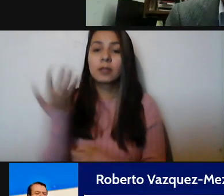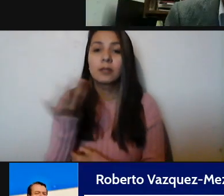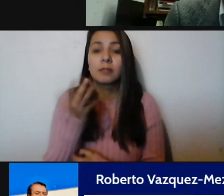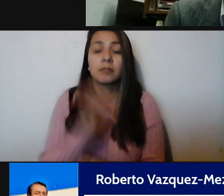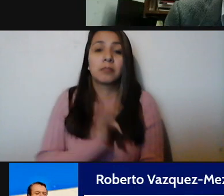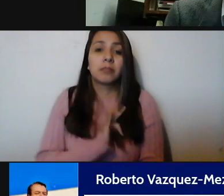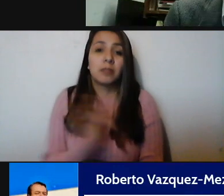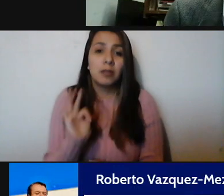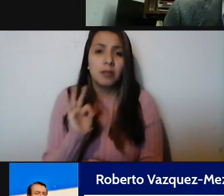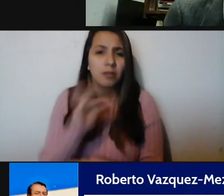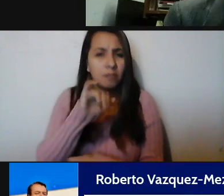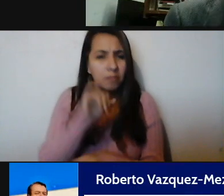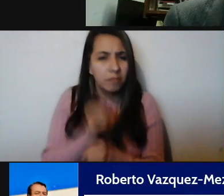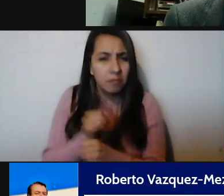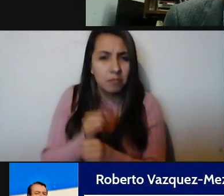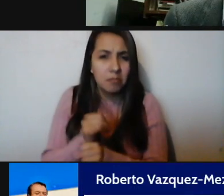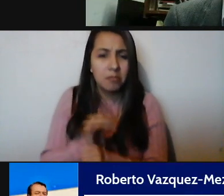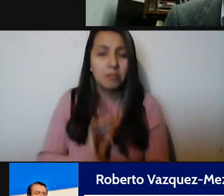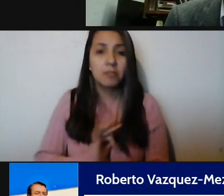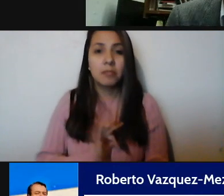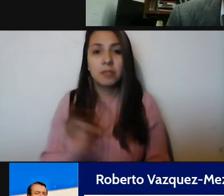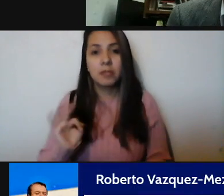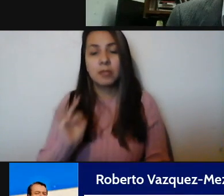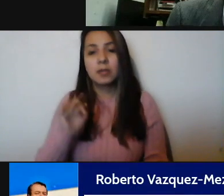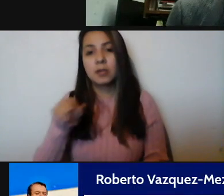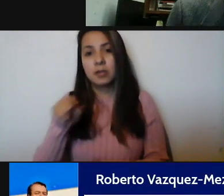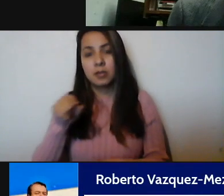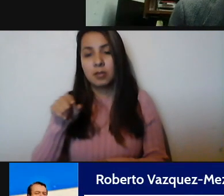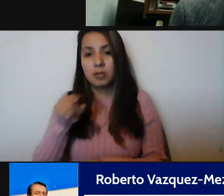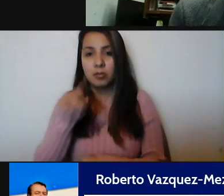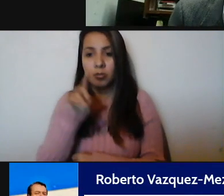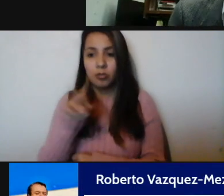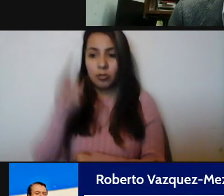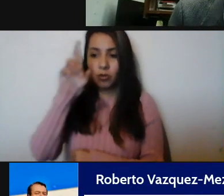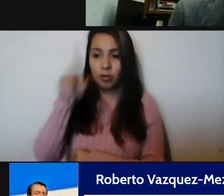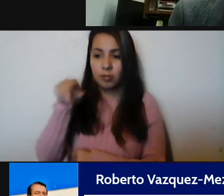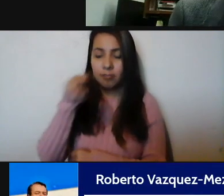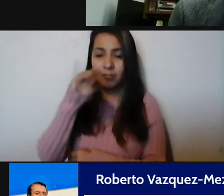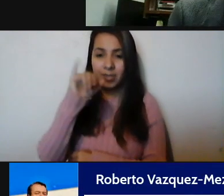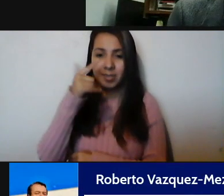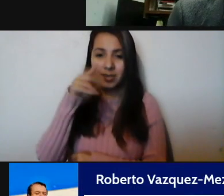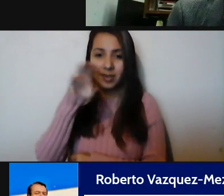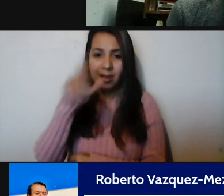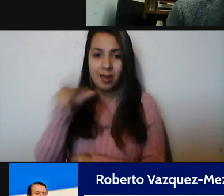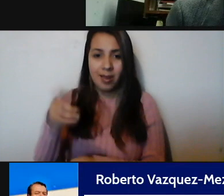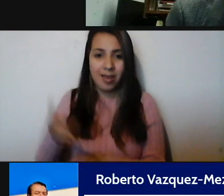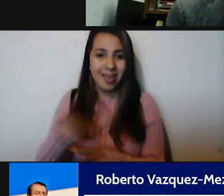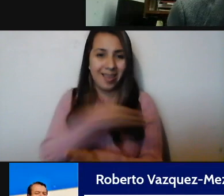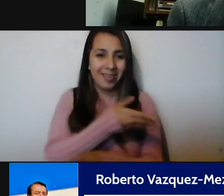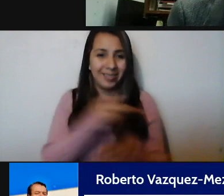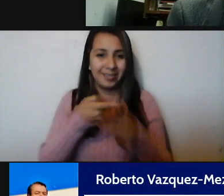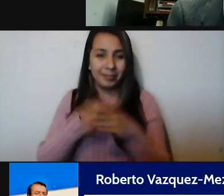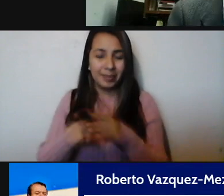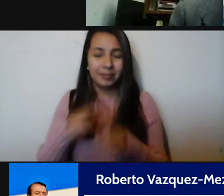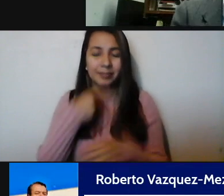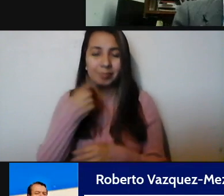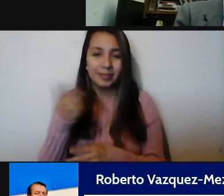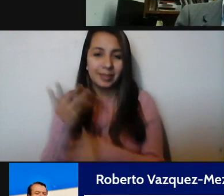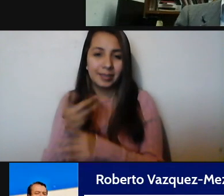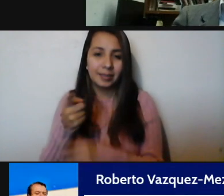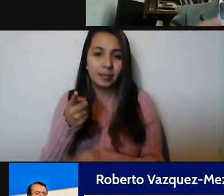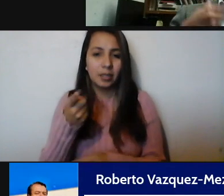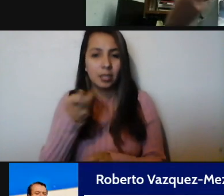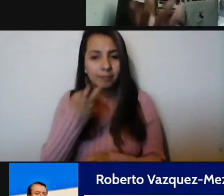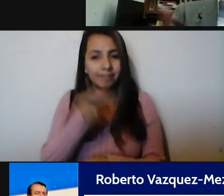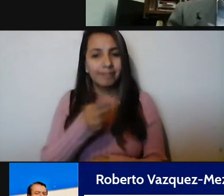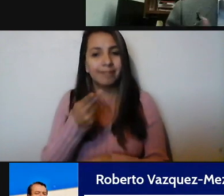desglosan muchísimas cosas. Podríamos atacarlo, desde luego, sin ningún problema. El doctor Miguel Chávez, justamente antes de comenzar